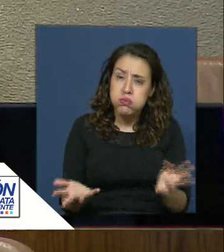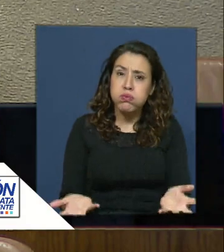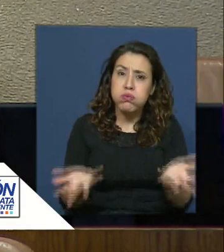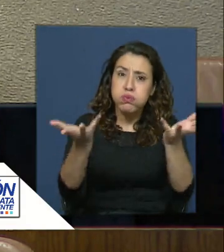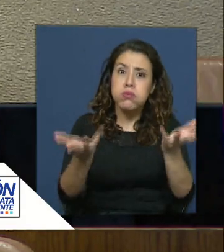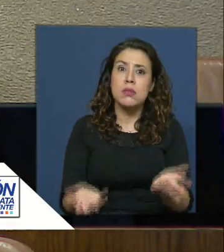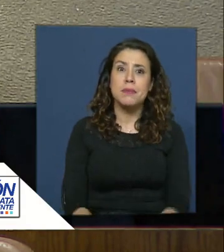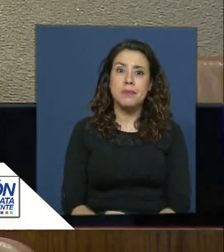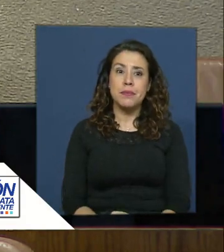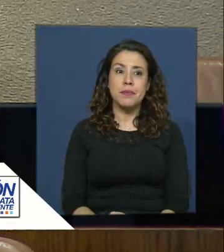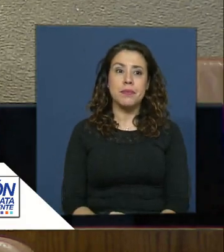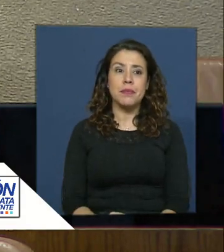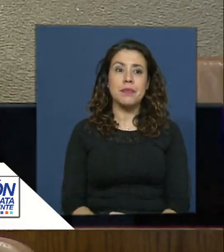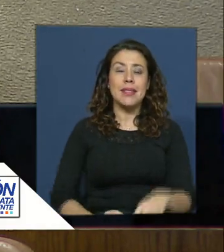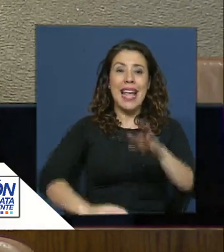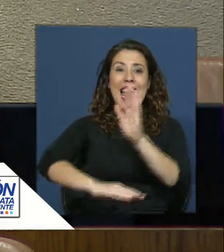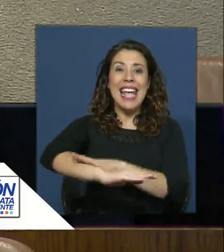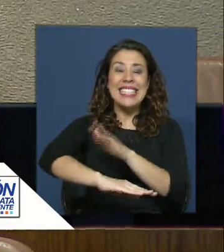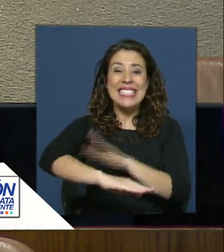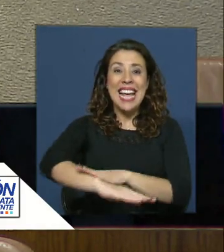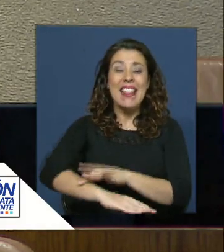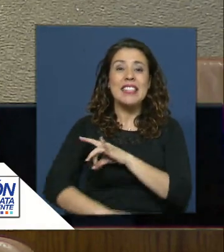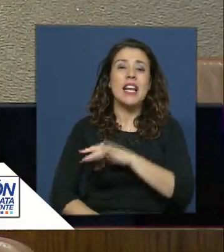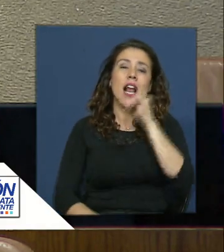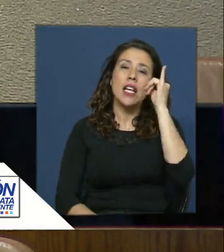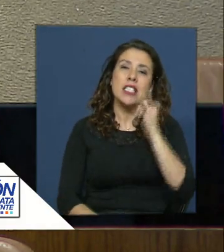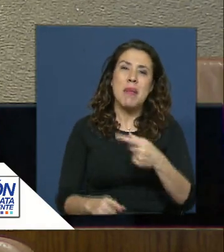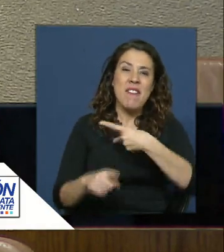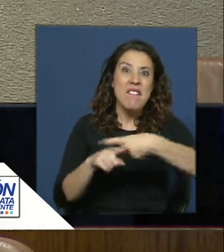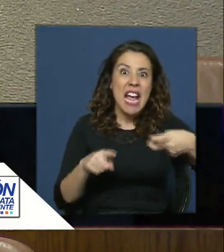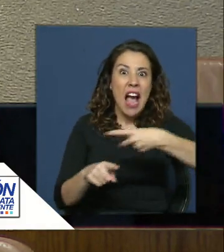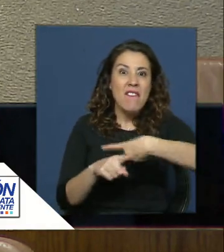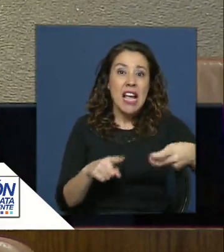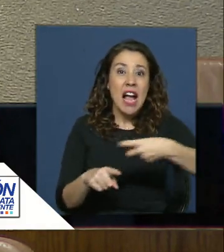lo que quieren. La izquierda chilena siempre vengativa,